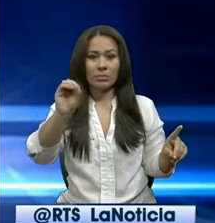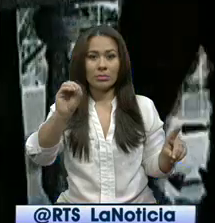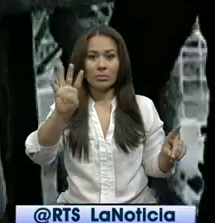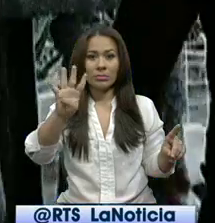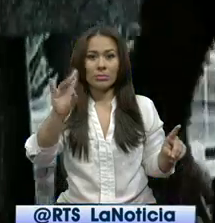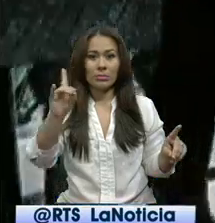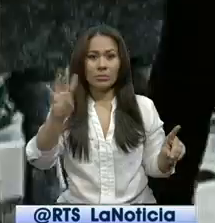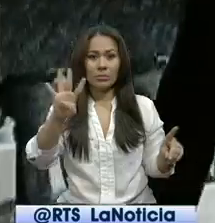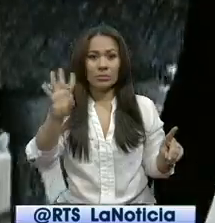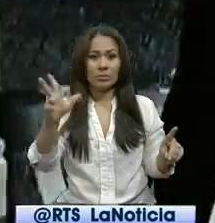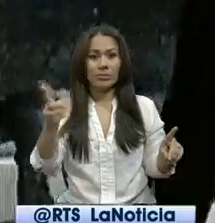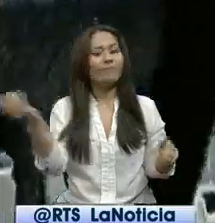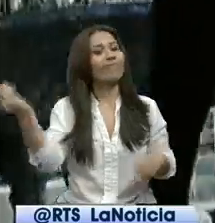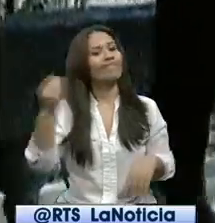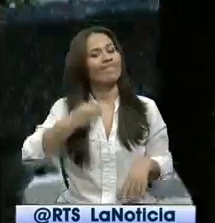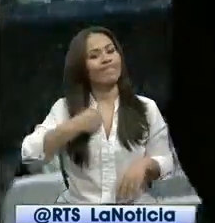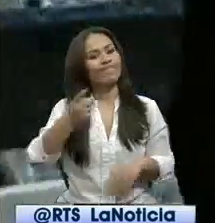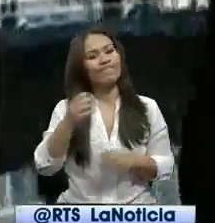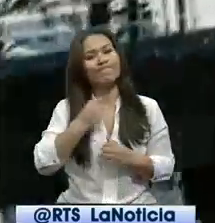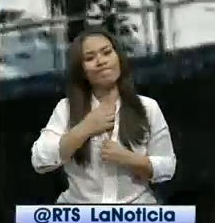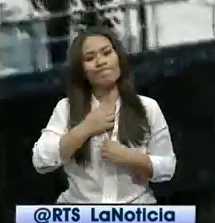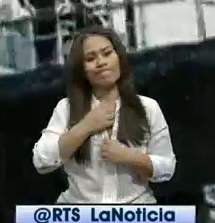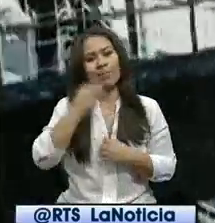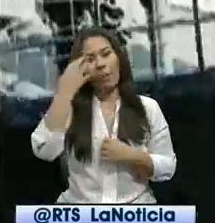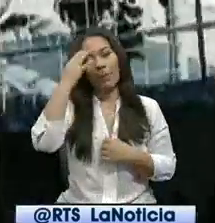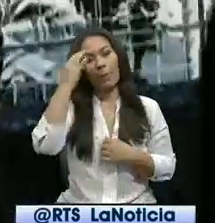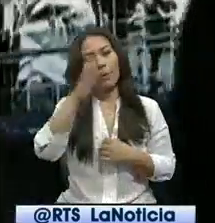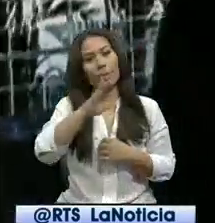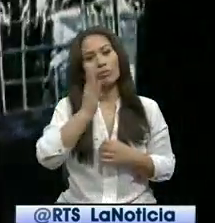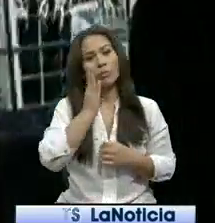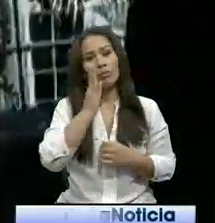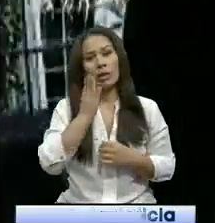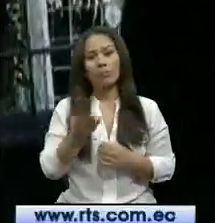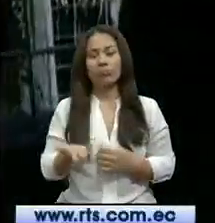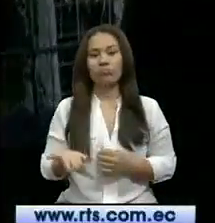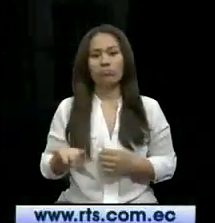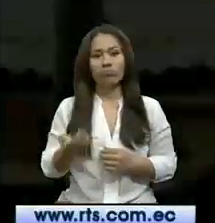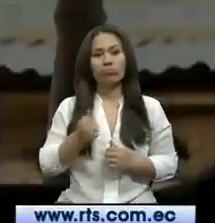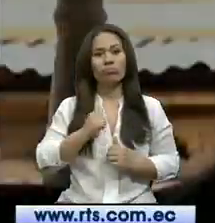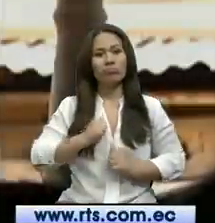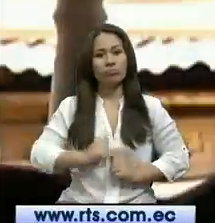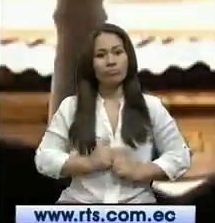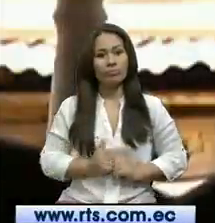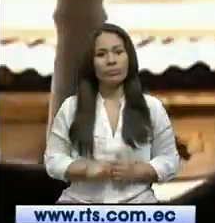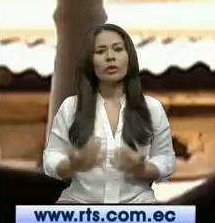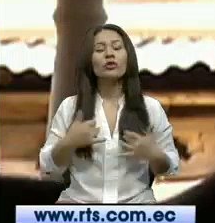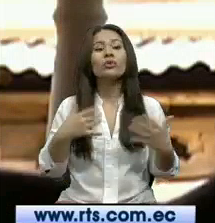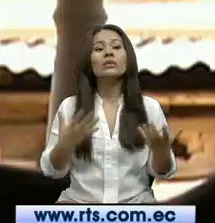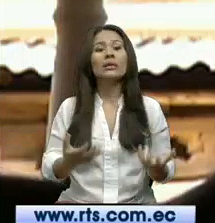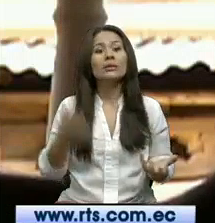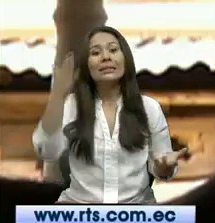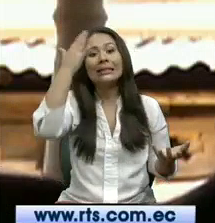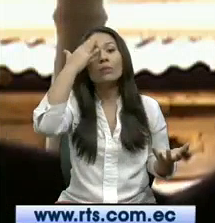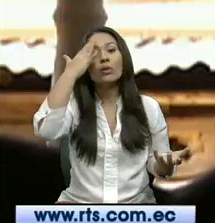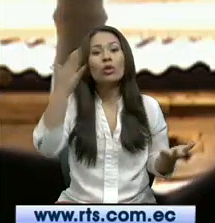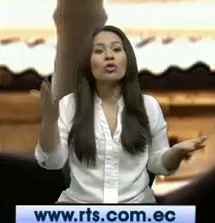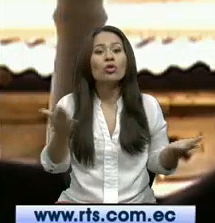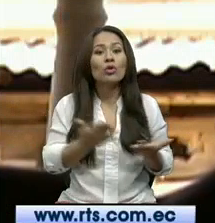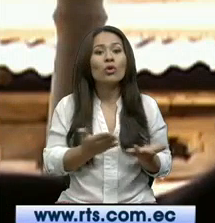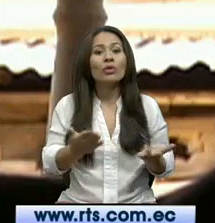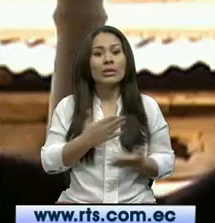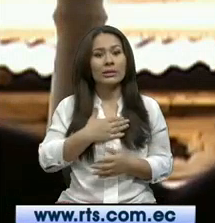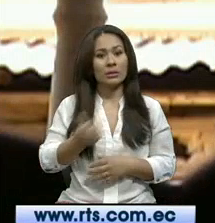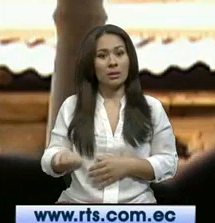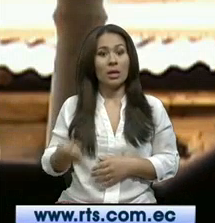098-970-4143. Hay un anhelo desesperado en el corazón de su madre, que clava. Solamente quiero saber dónde está. Si ella ya tiene